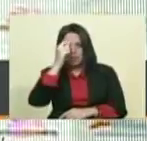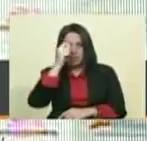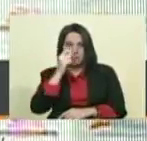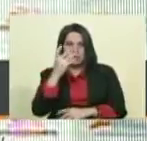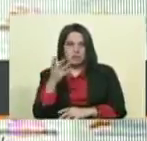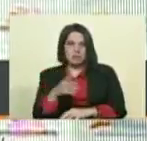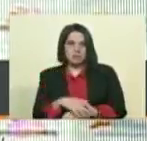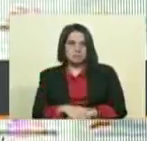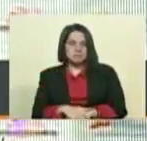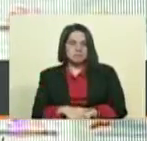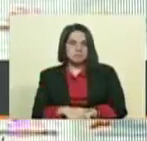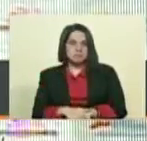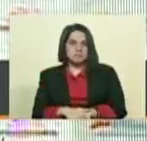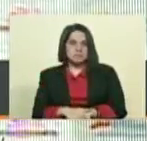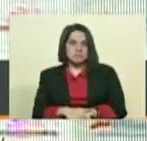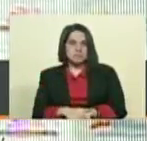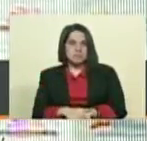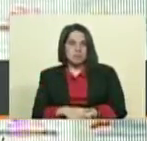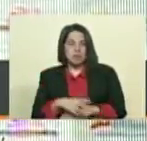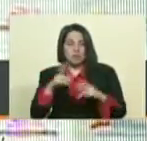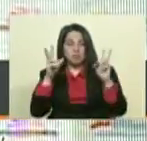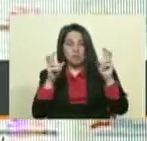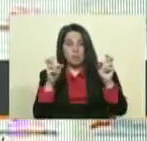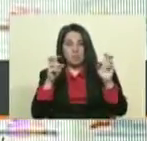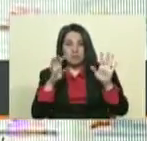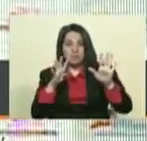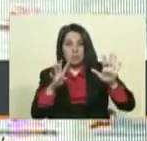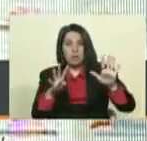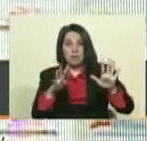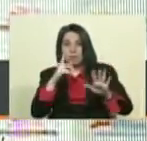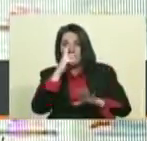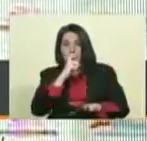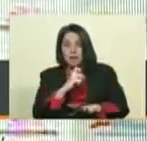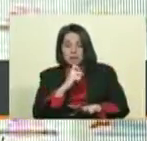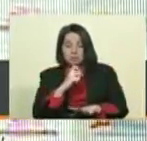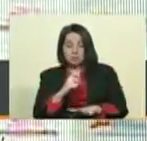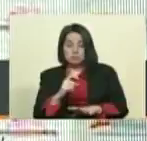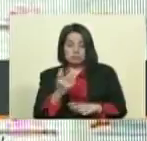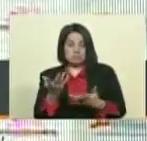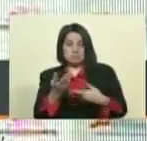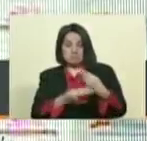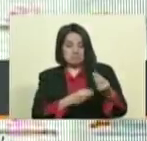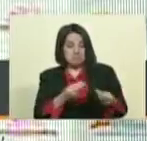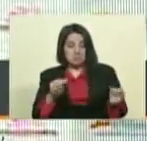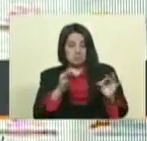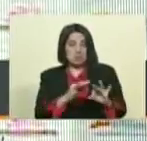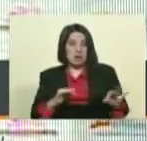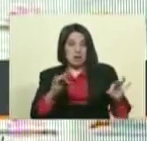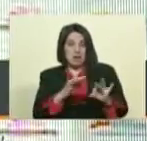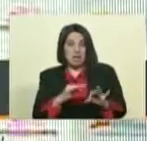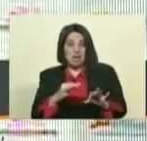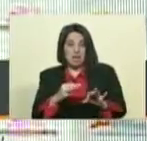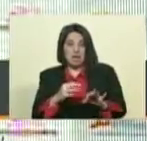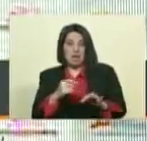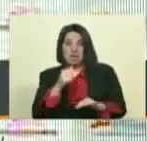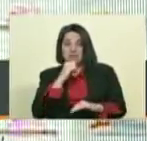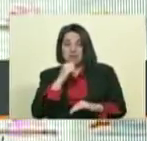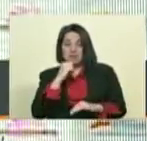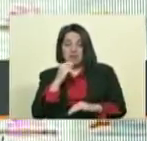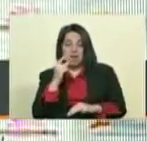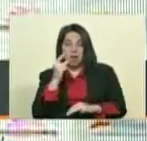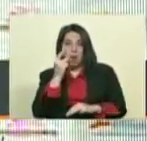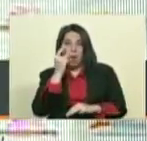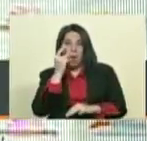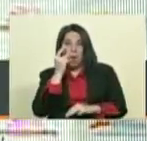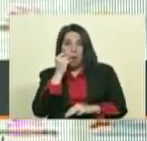derrotado Enrique Capriles Radós, quien 9 años ha hecho más en un mes por la seguridad, porque tenemos un proyecto, tenemos